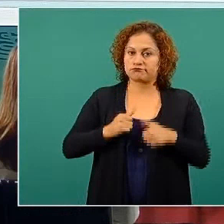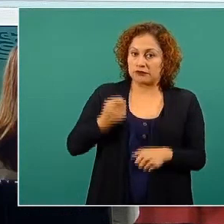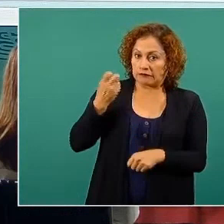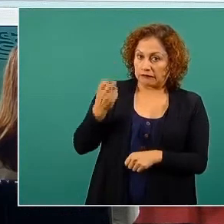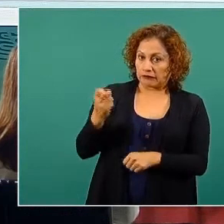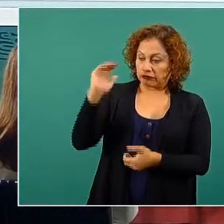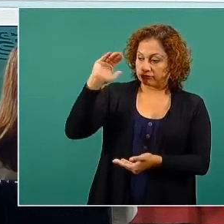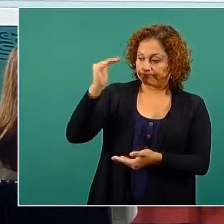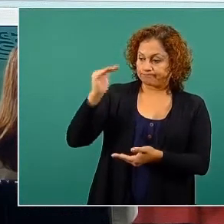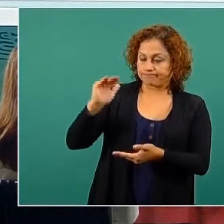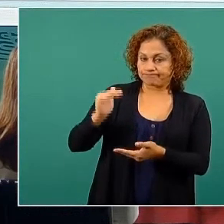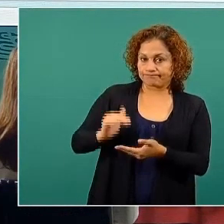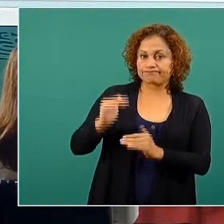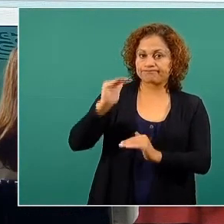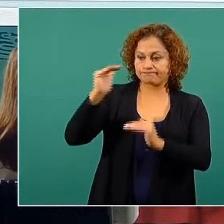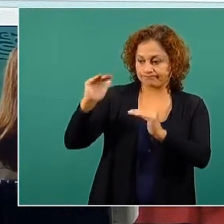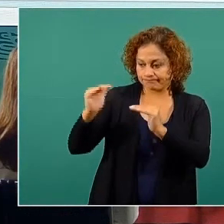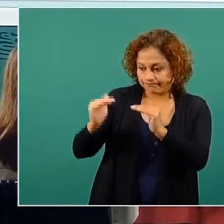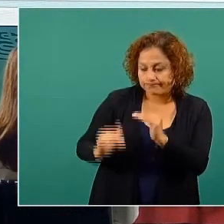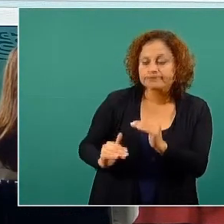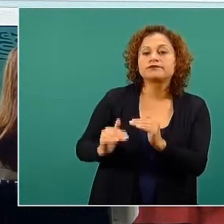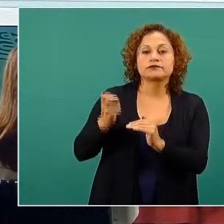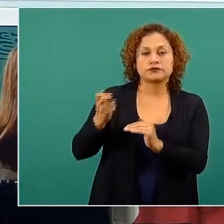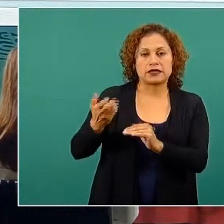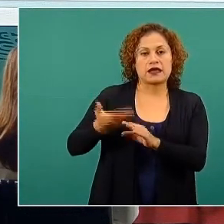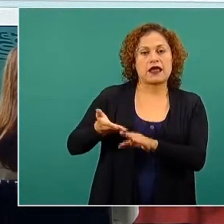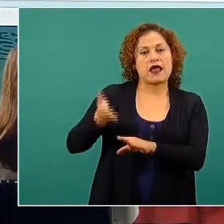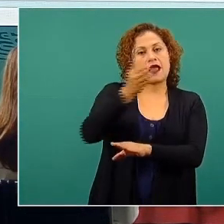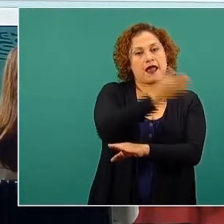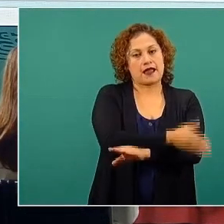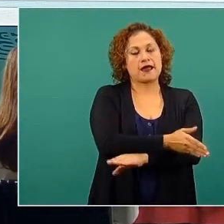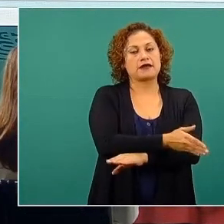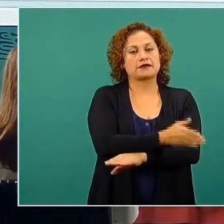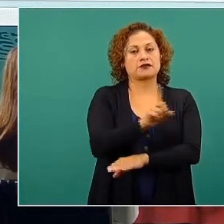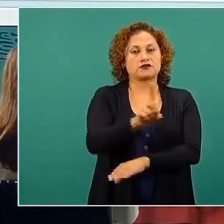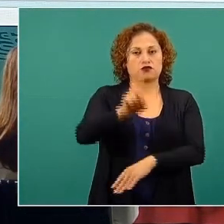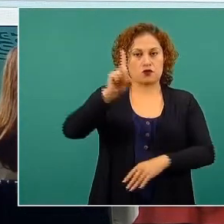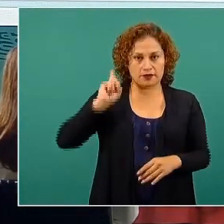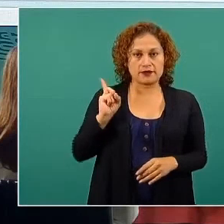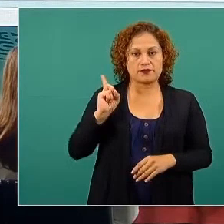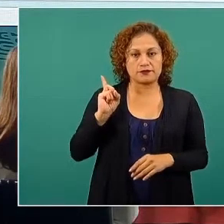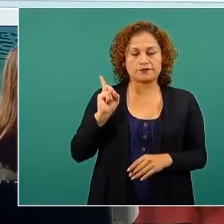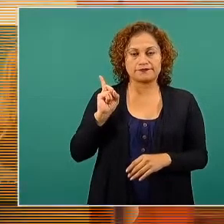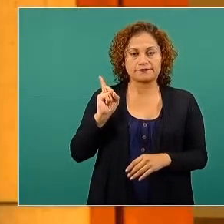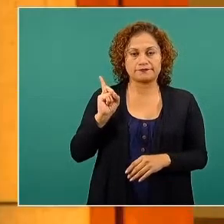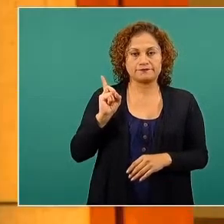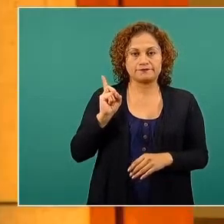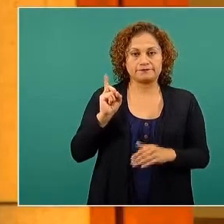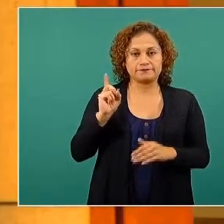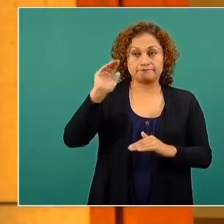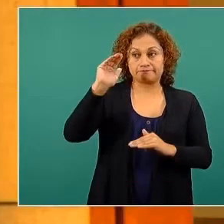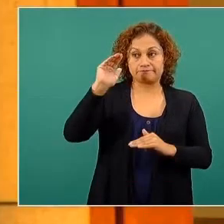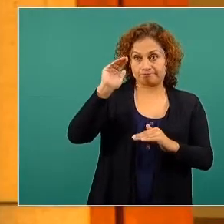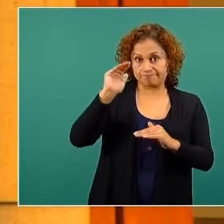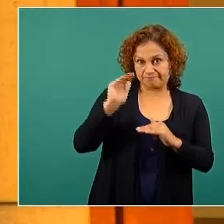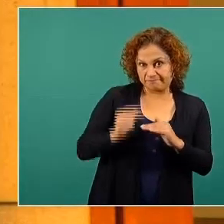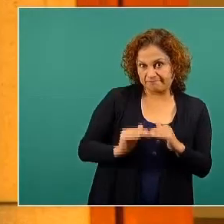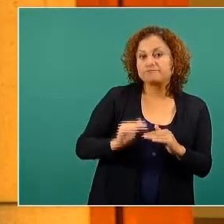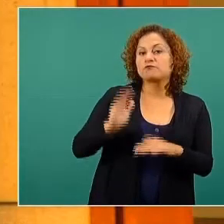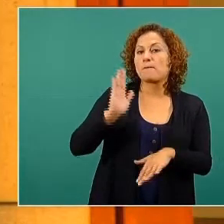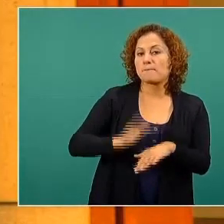disminución al inicio de la semana epidemiológica, el domingo pasado, era mayor la